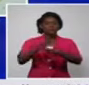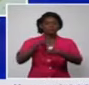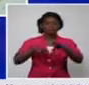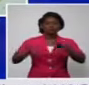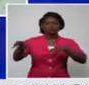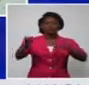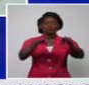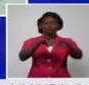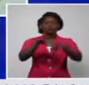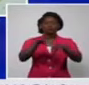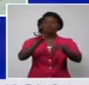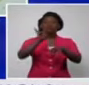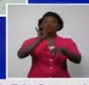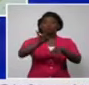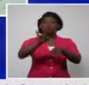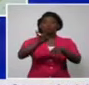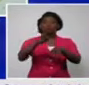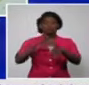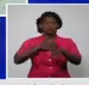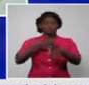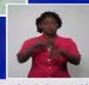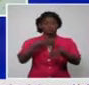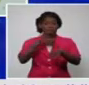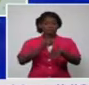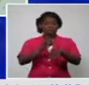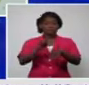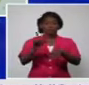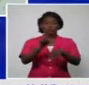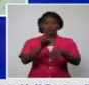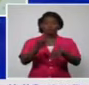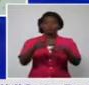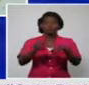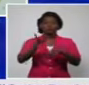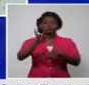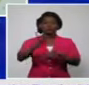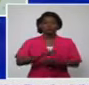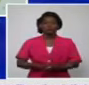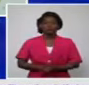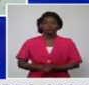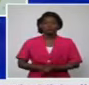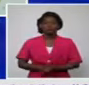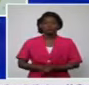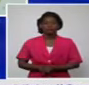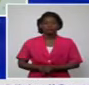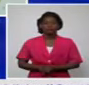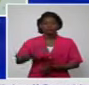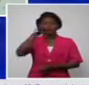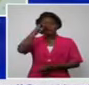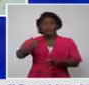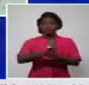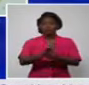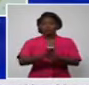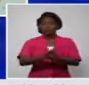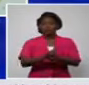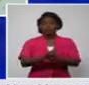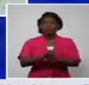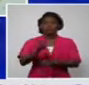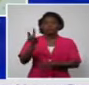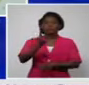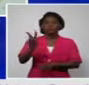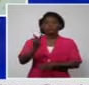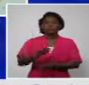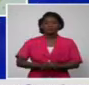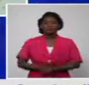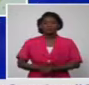11 municipios. San José con el número mayor, 22, Quibicán con 16, Madruga